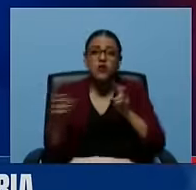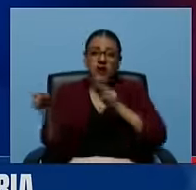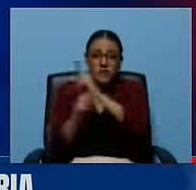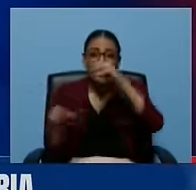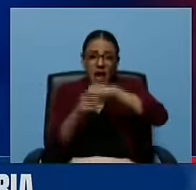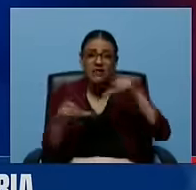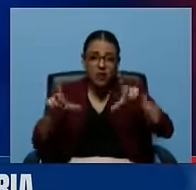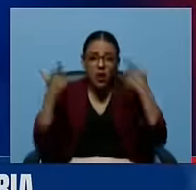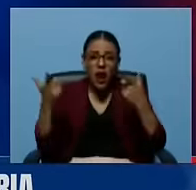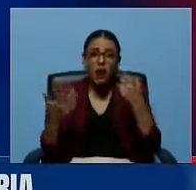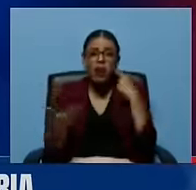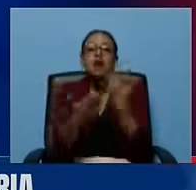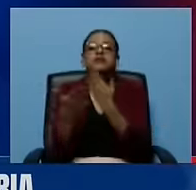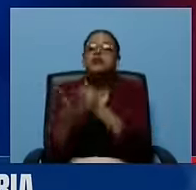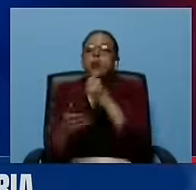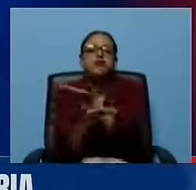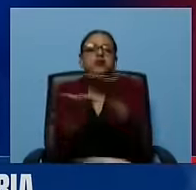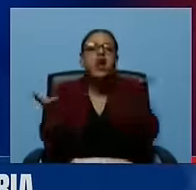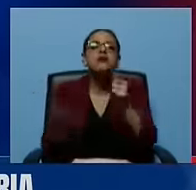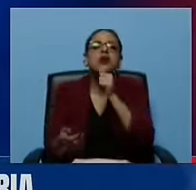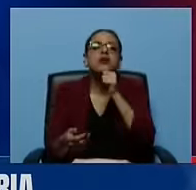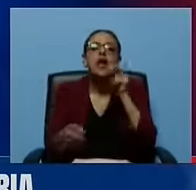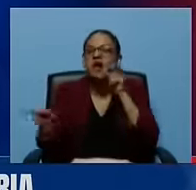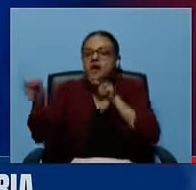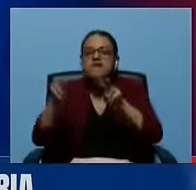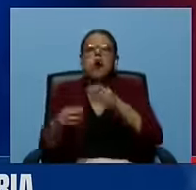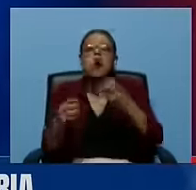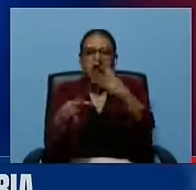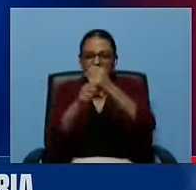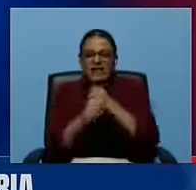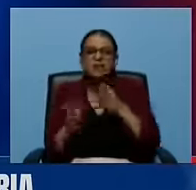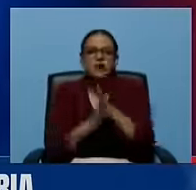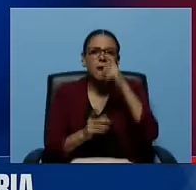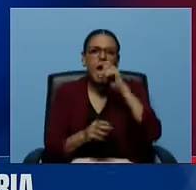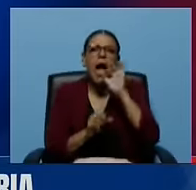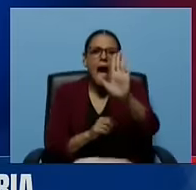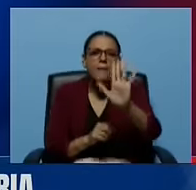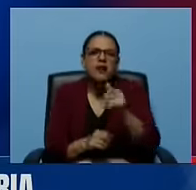vieron de ustedes? ¿Quiénes de ustedes fueron amenazados?